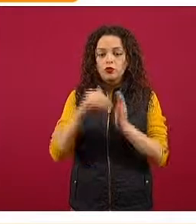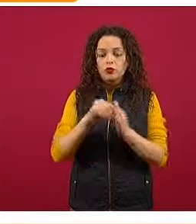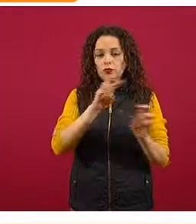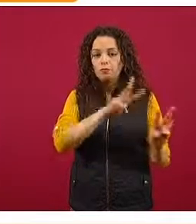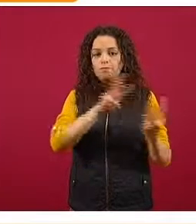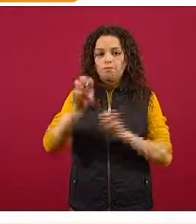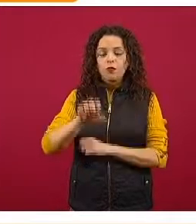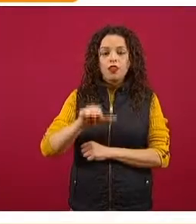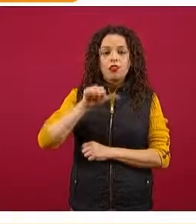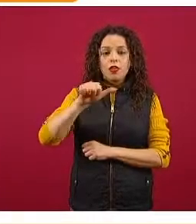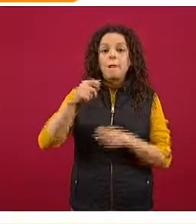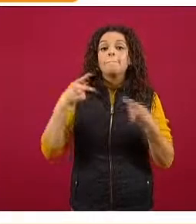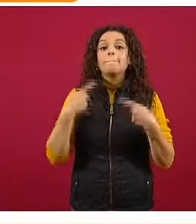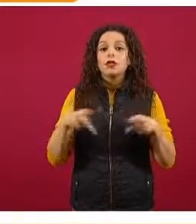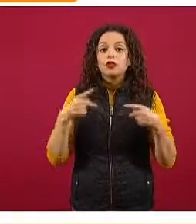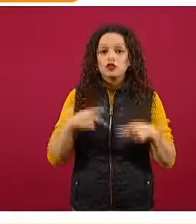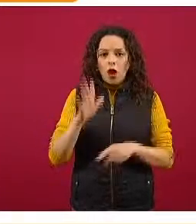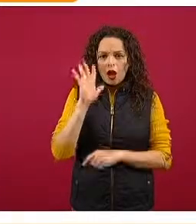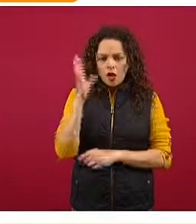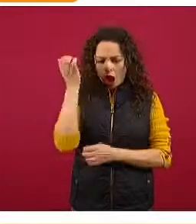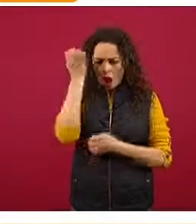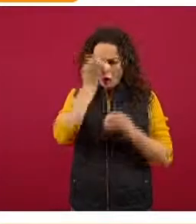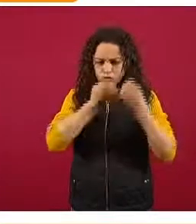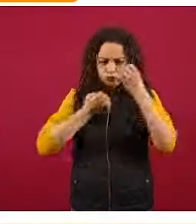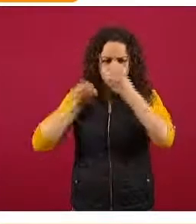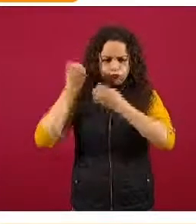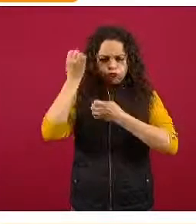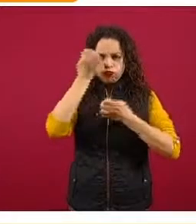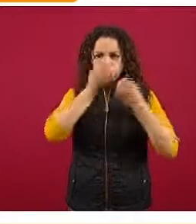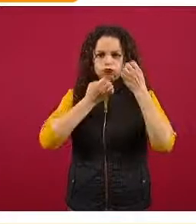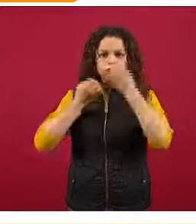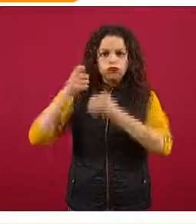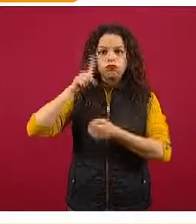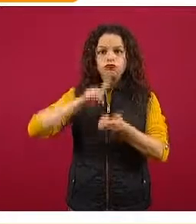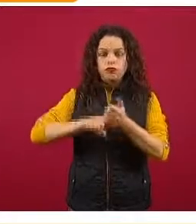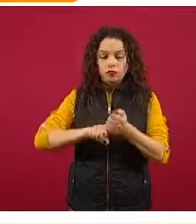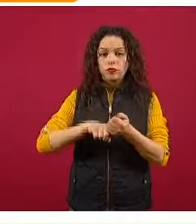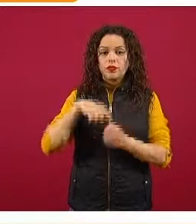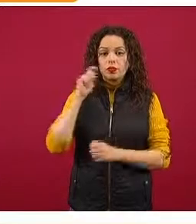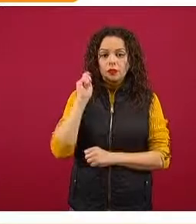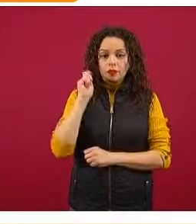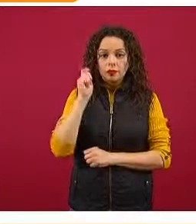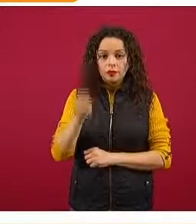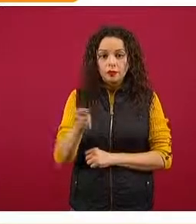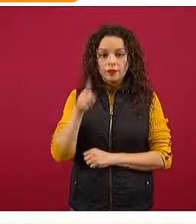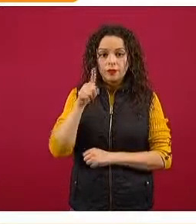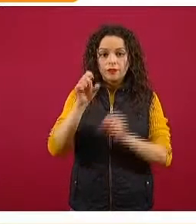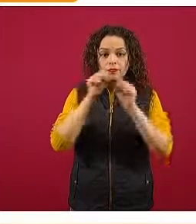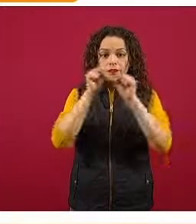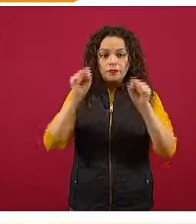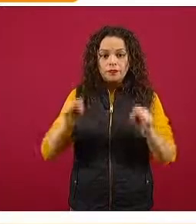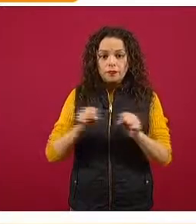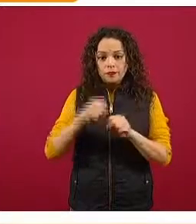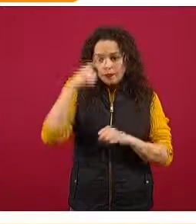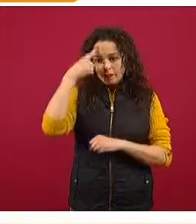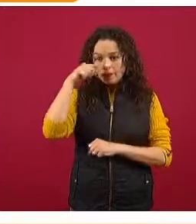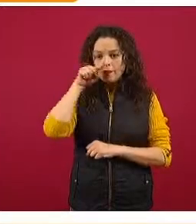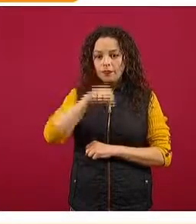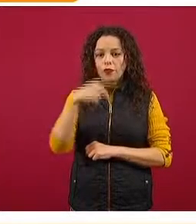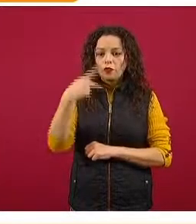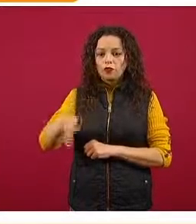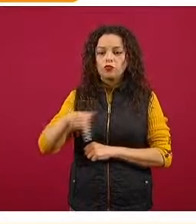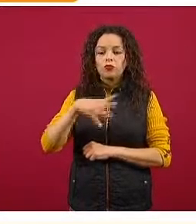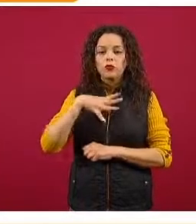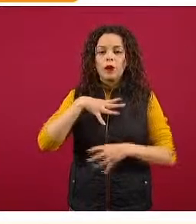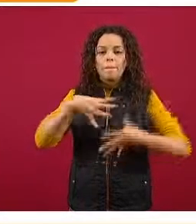3.182.316 personas que han sido estudiadas por el Sistema Nacional de Vigilancia Epidemiológica, a las cuales en su gran mayoría se les